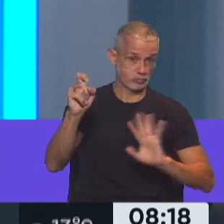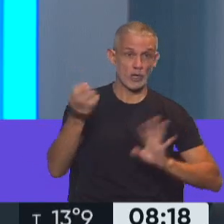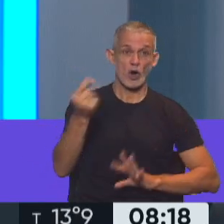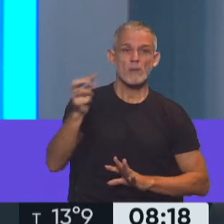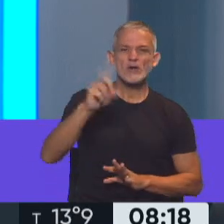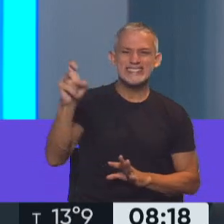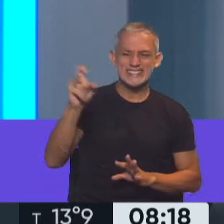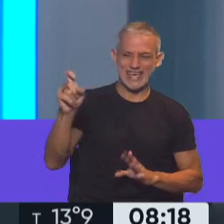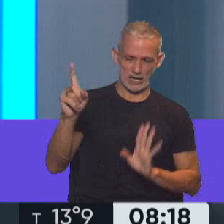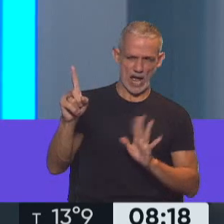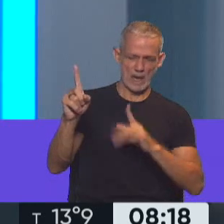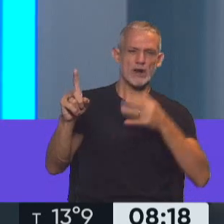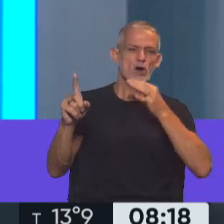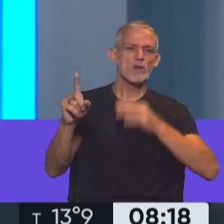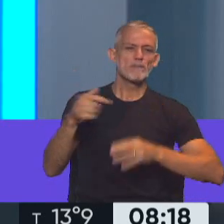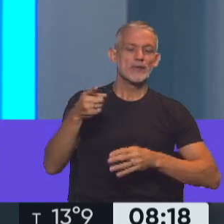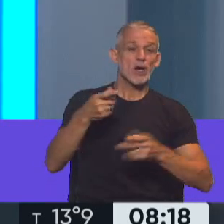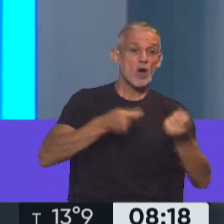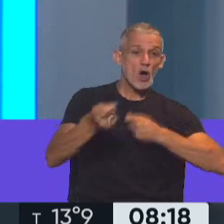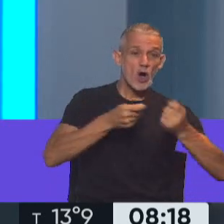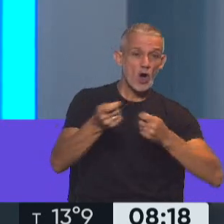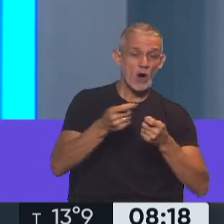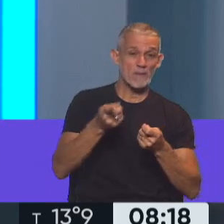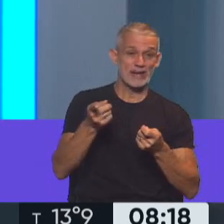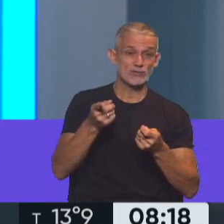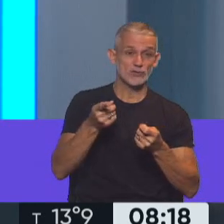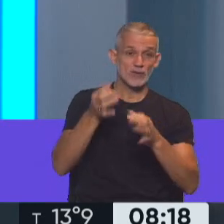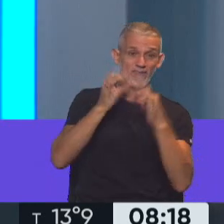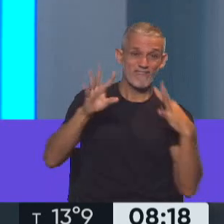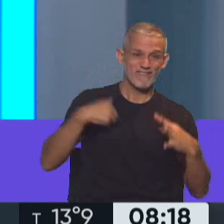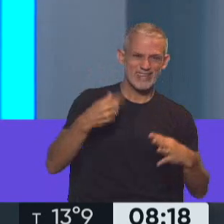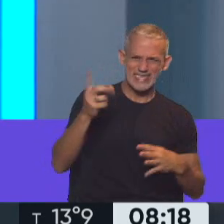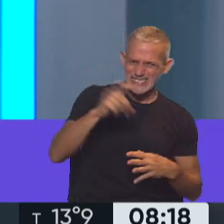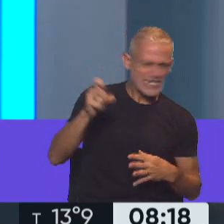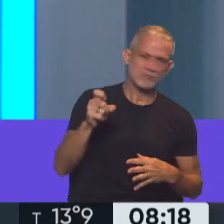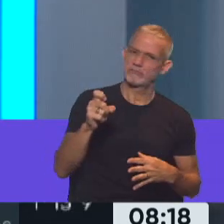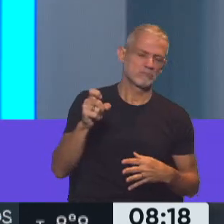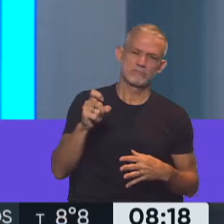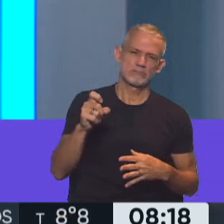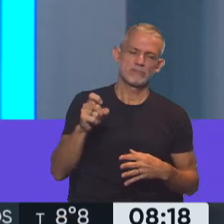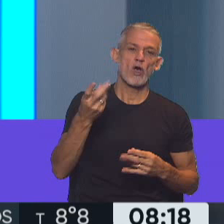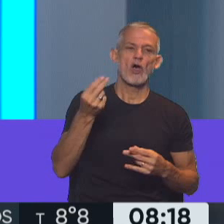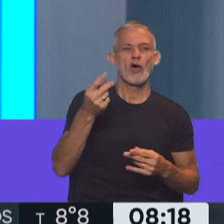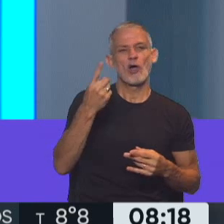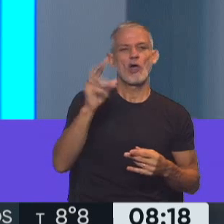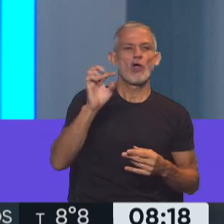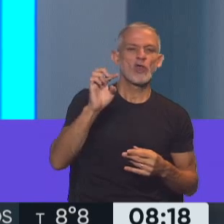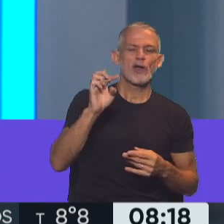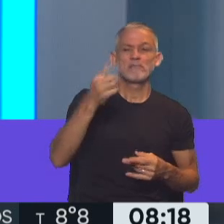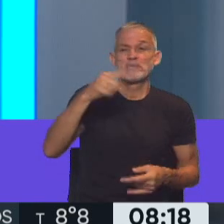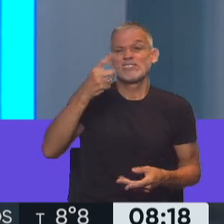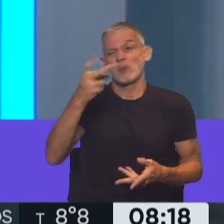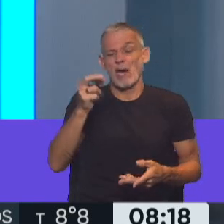mayorista. Pero lo que ven también los comercios es que cuando les venden, no les venden a $1 de 100, le venden a $1 de 120,